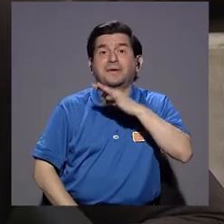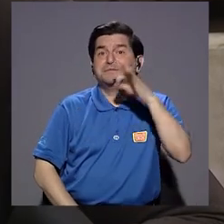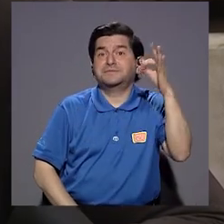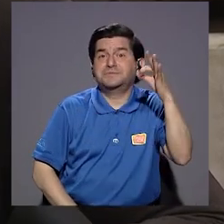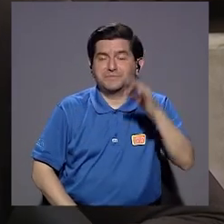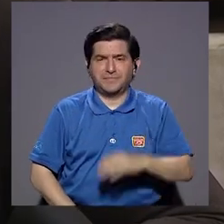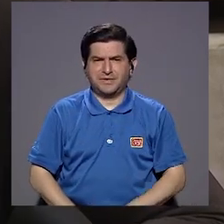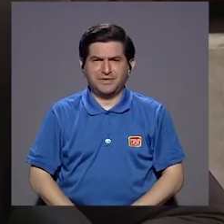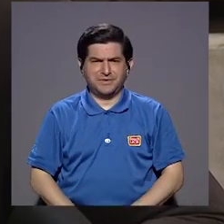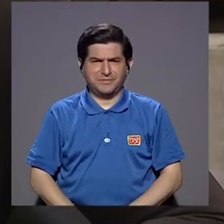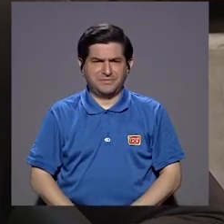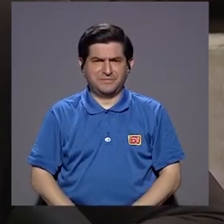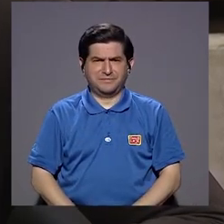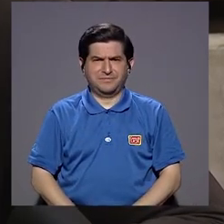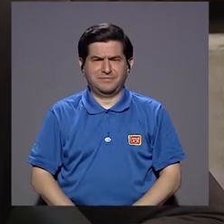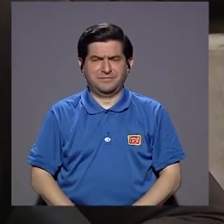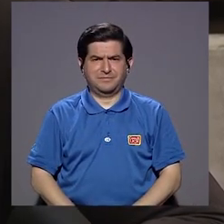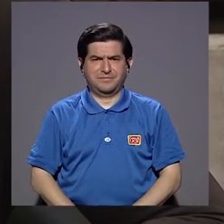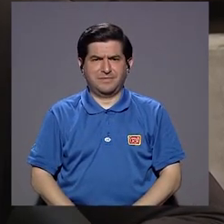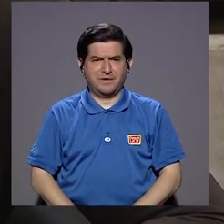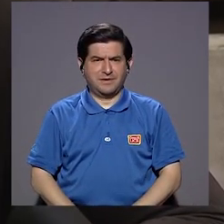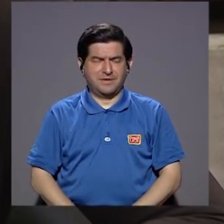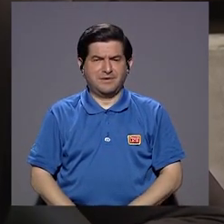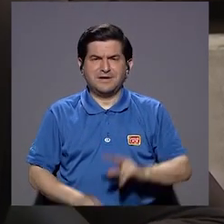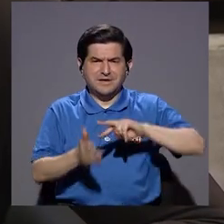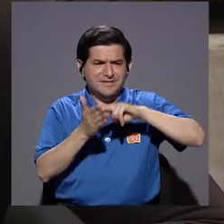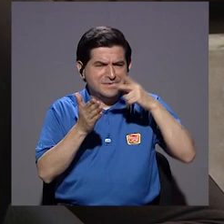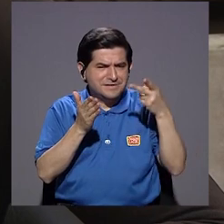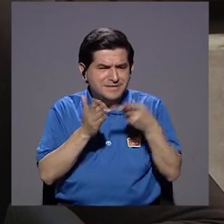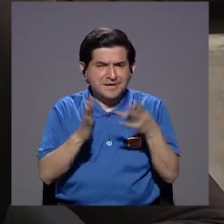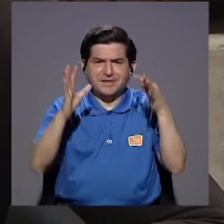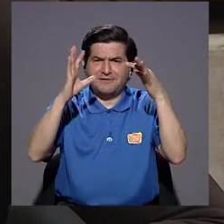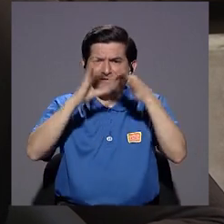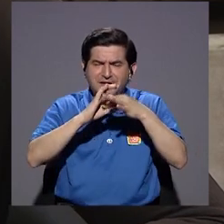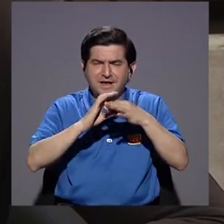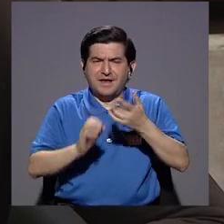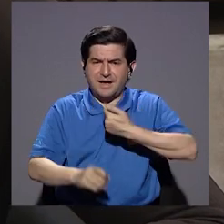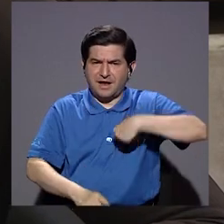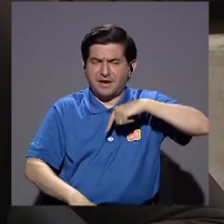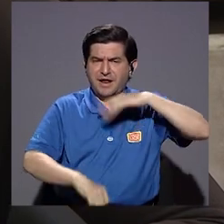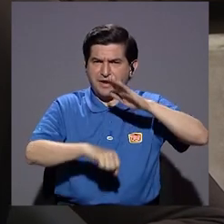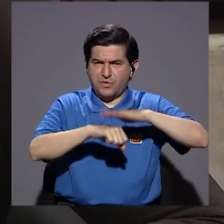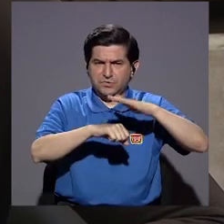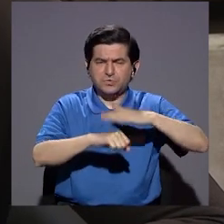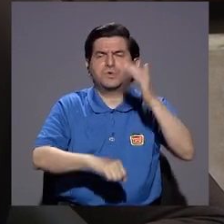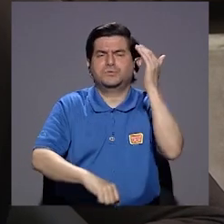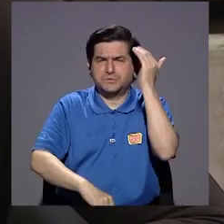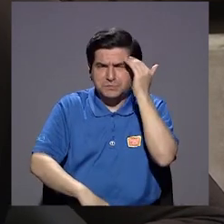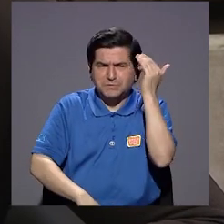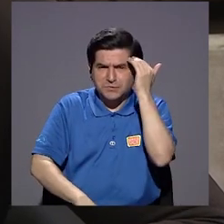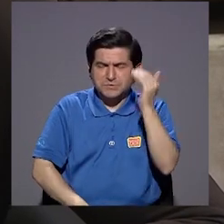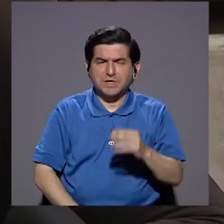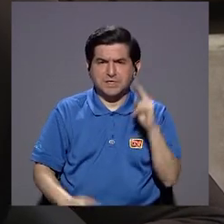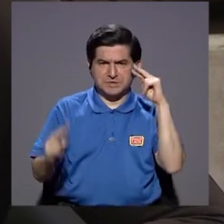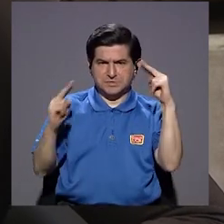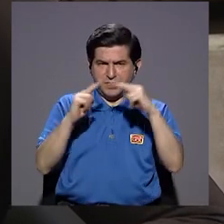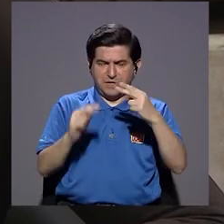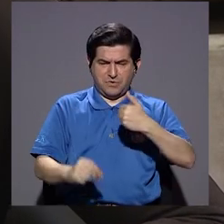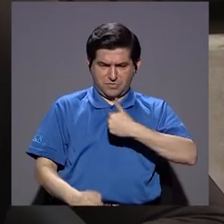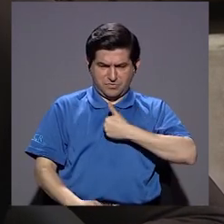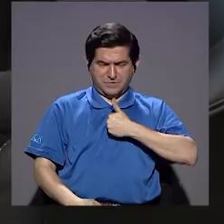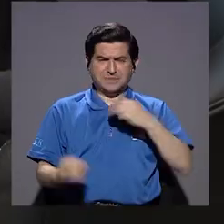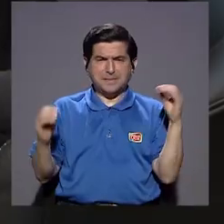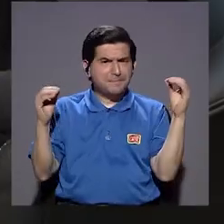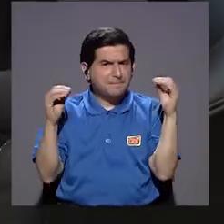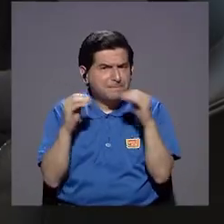espíritu, ¿verdad? Este significado de la unión nos permite ser más conscientes, nos permite conocernos